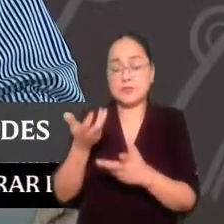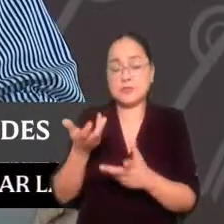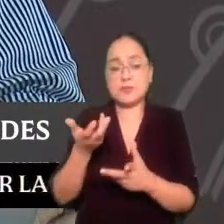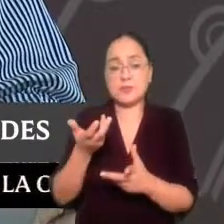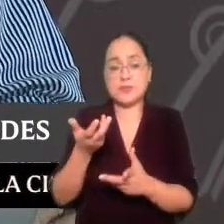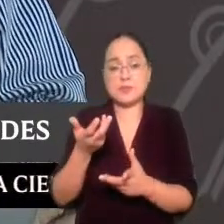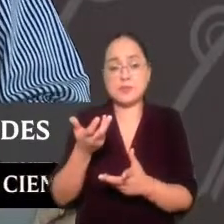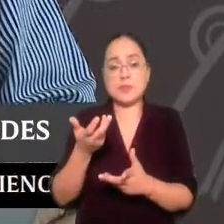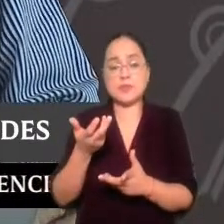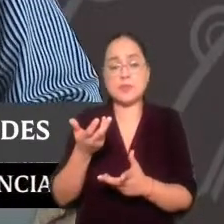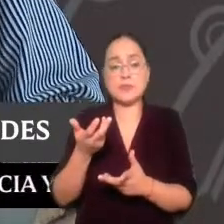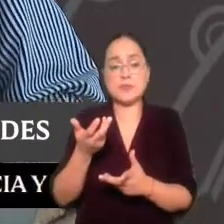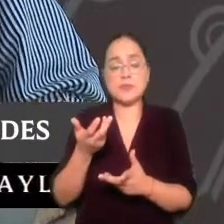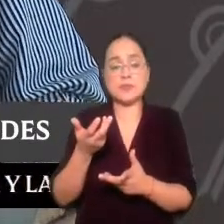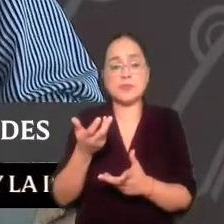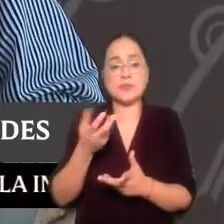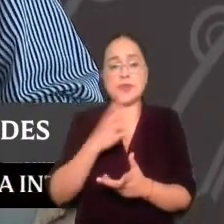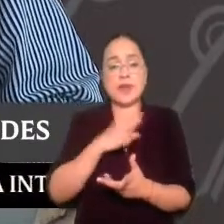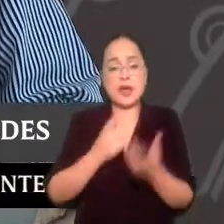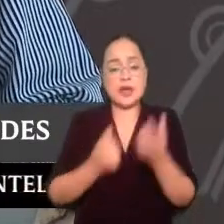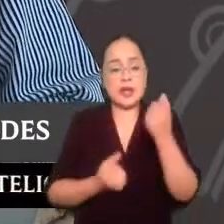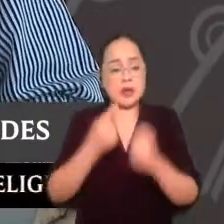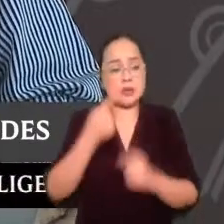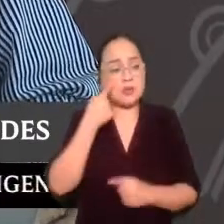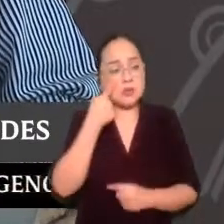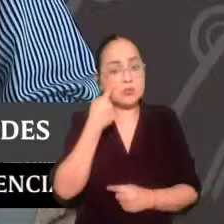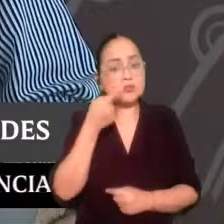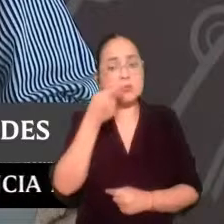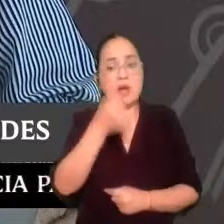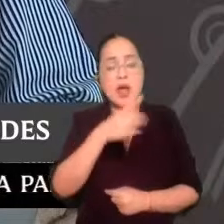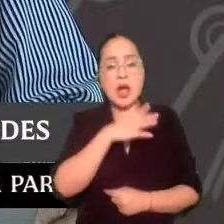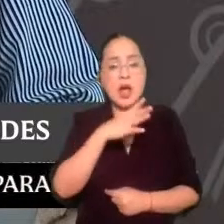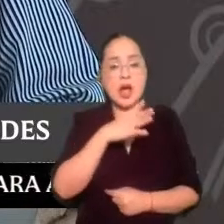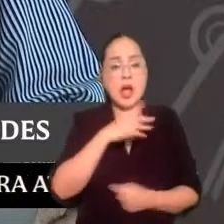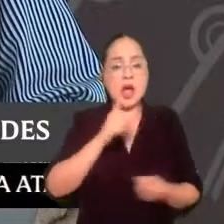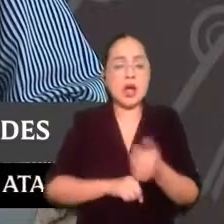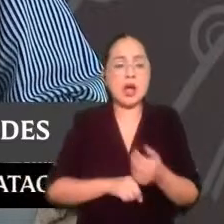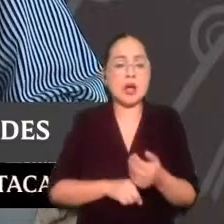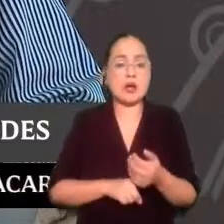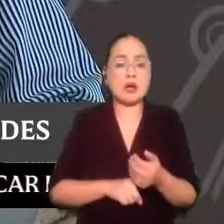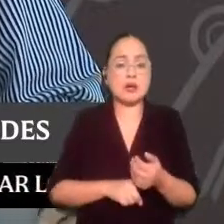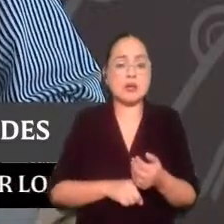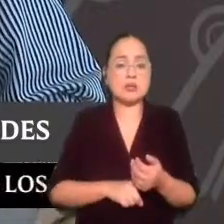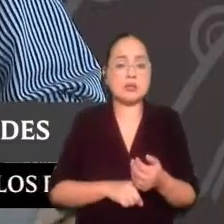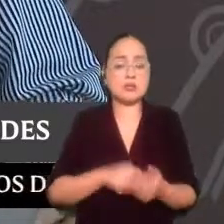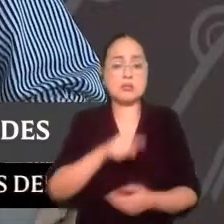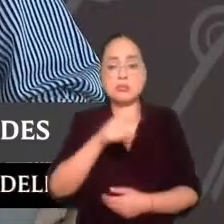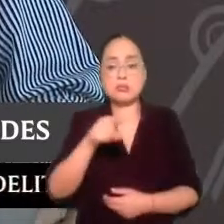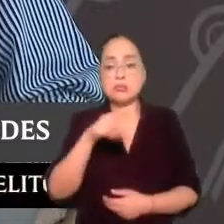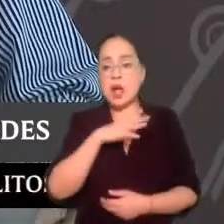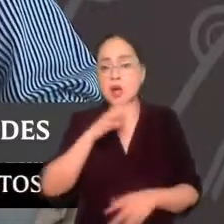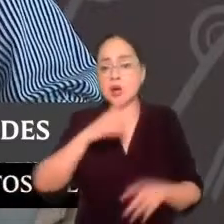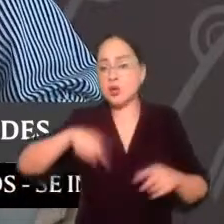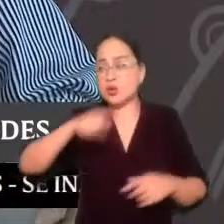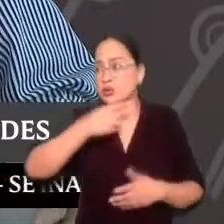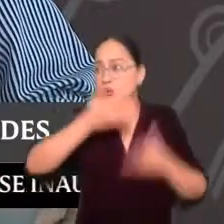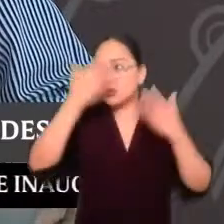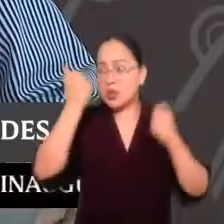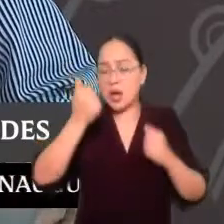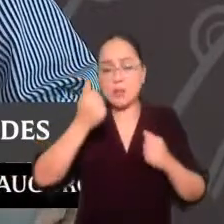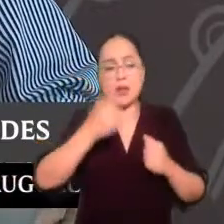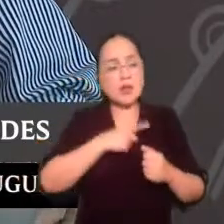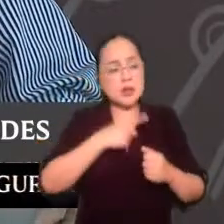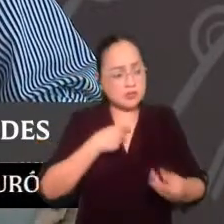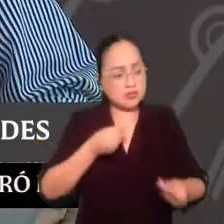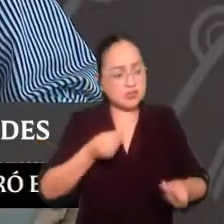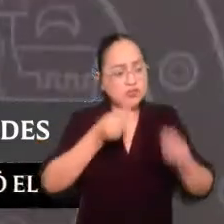que muestran la precariedad pues al ir a adquirir esto que no yo sabía. Nosotros estamos obligados a darles los uniformes,